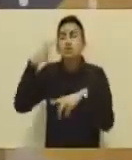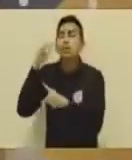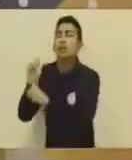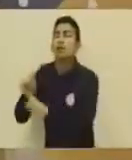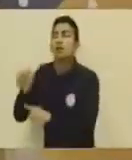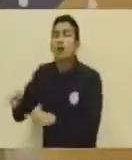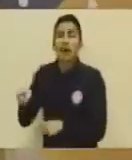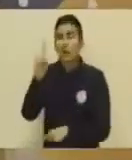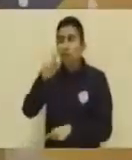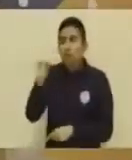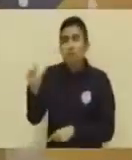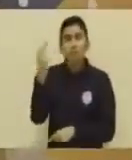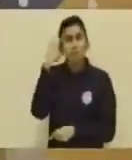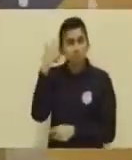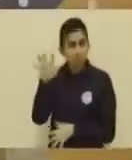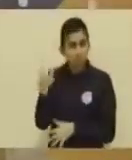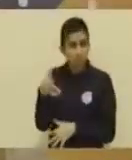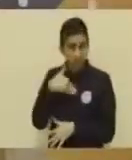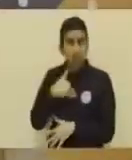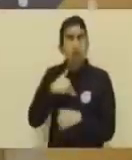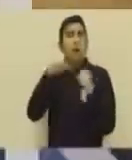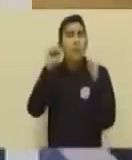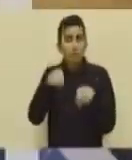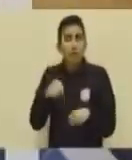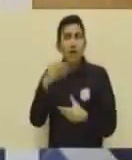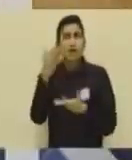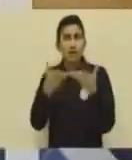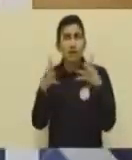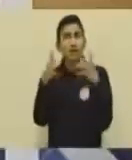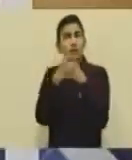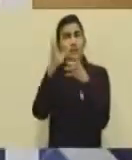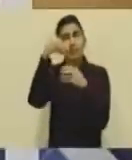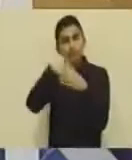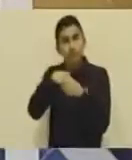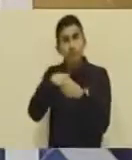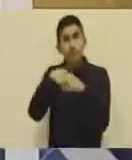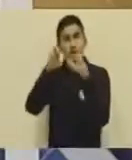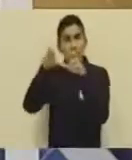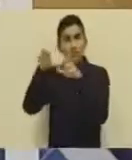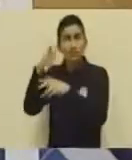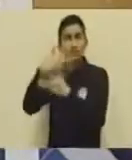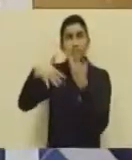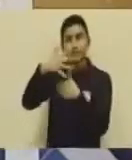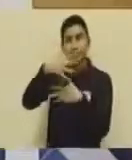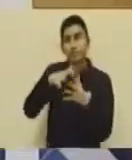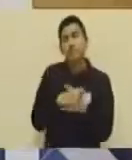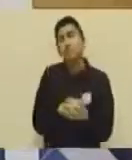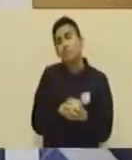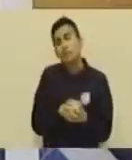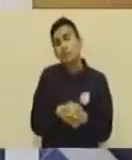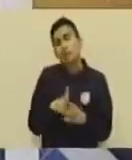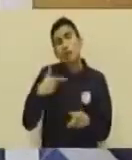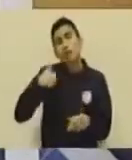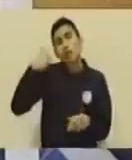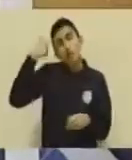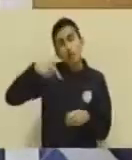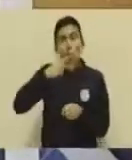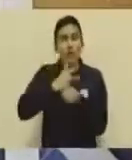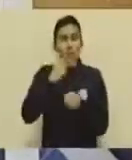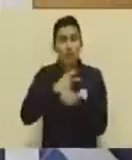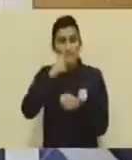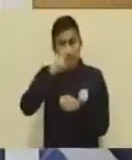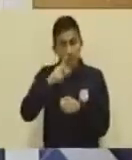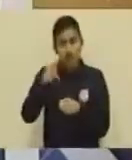pues pueden ser los niños o jóvenes vulnerables en ese sentido, ¿verdad? Es por eso que debemos de tomar en cuenta eso y no